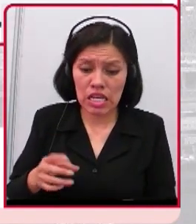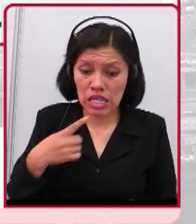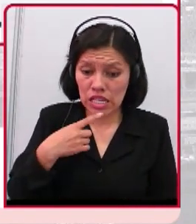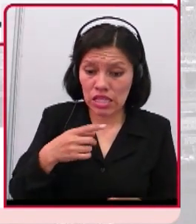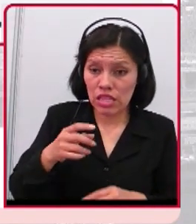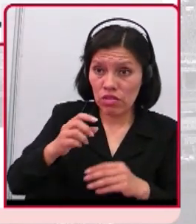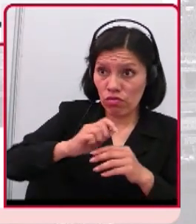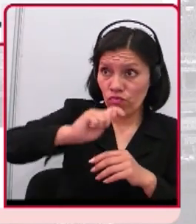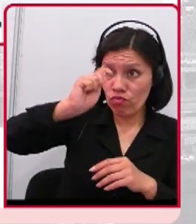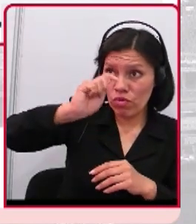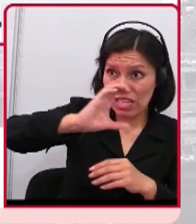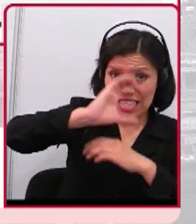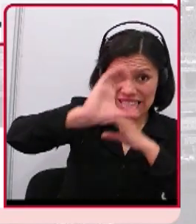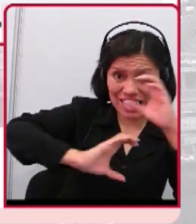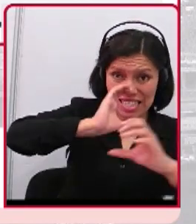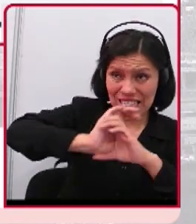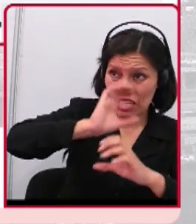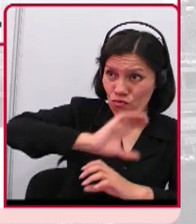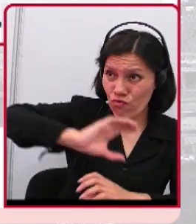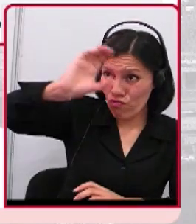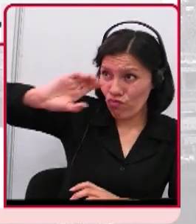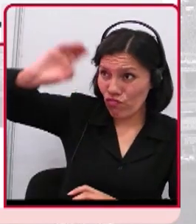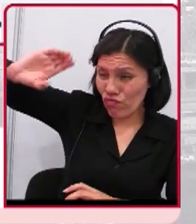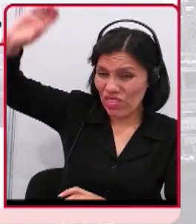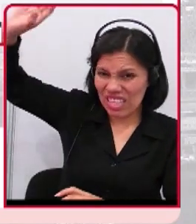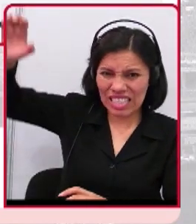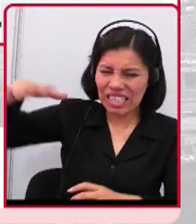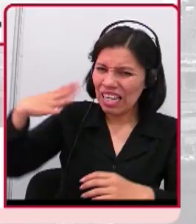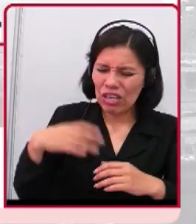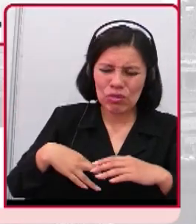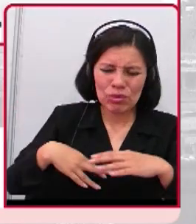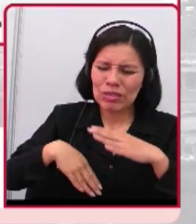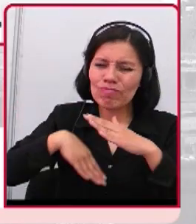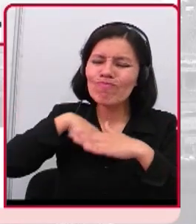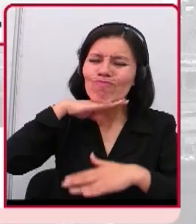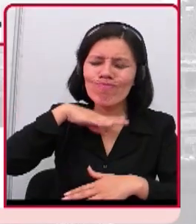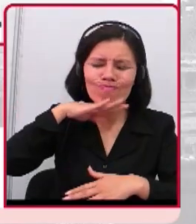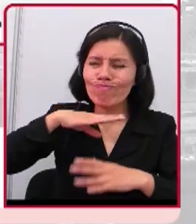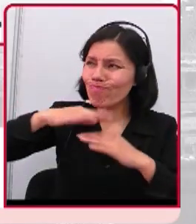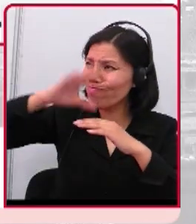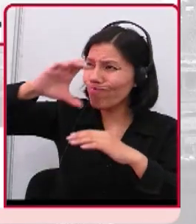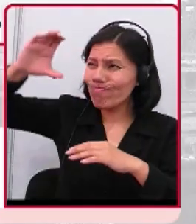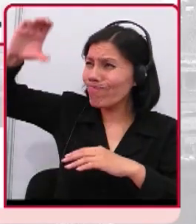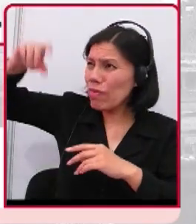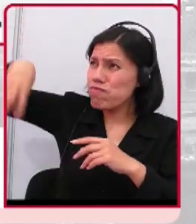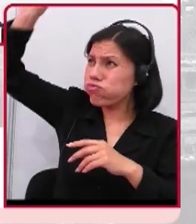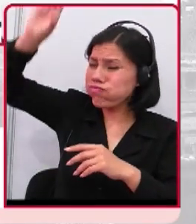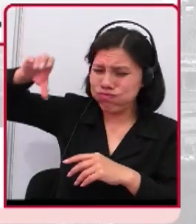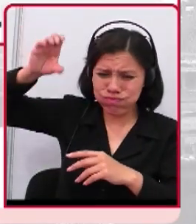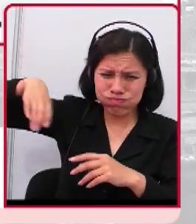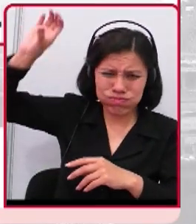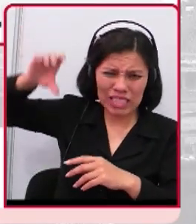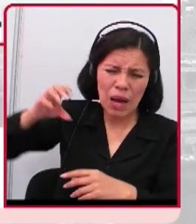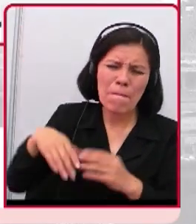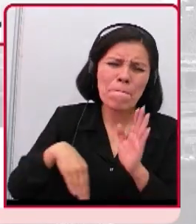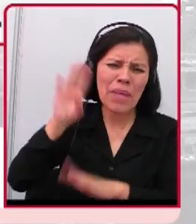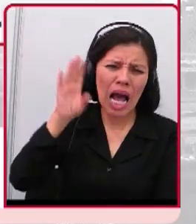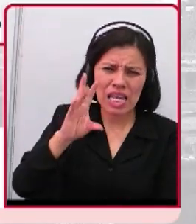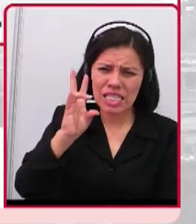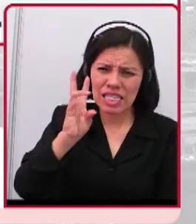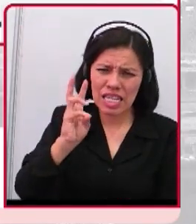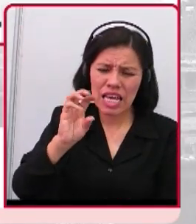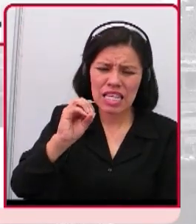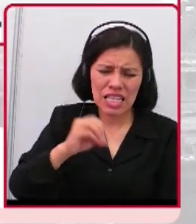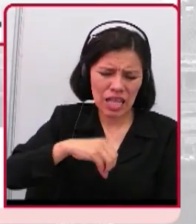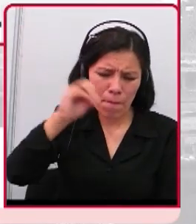celeste tiene un comportamiento ya de un espesador sobrecargado y genera picos por encima de los 60% inclusive. Hemos